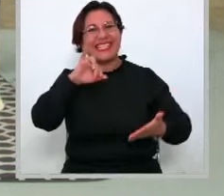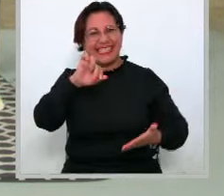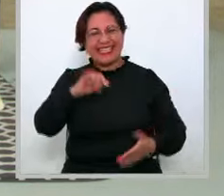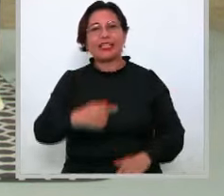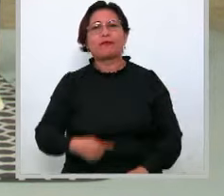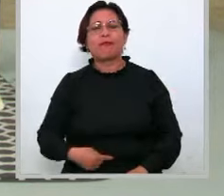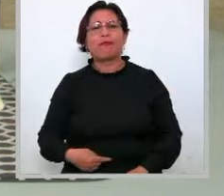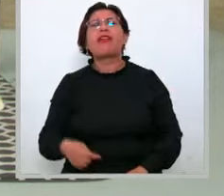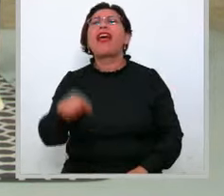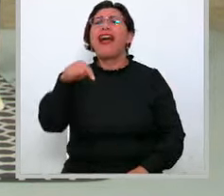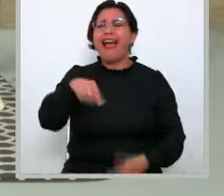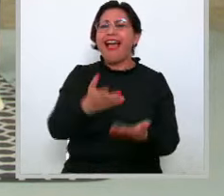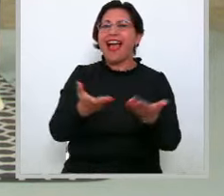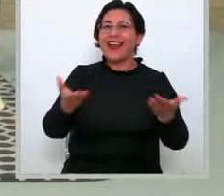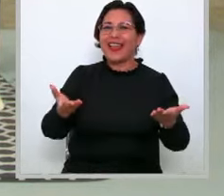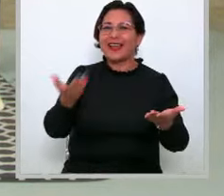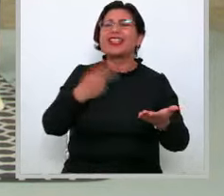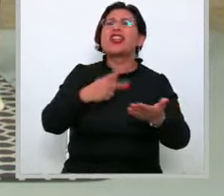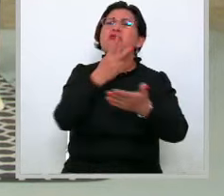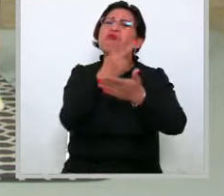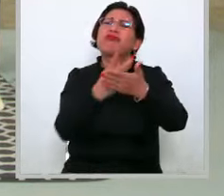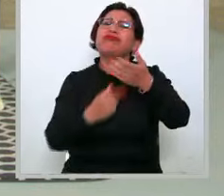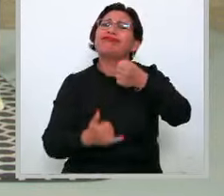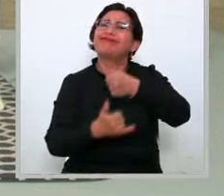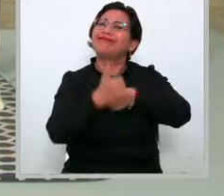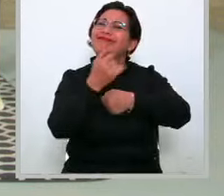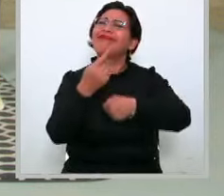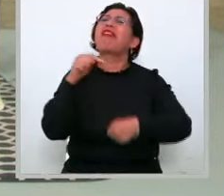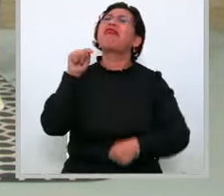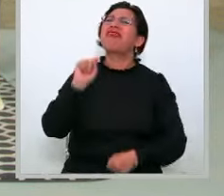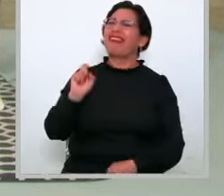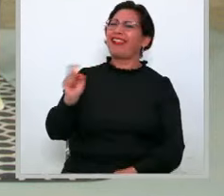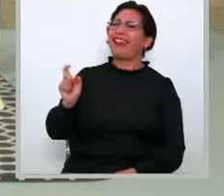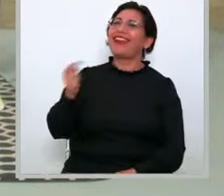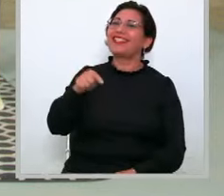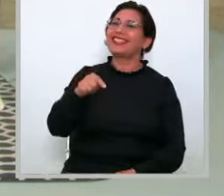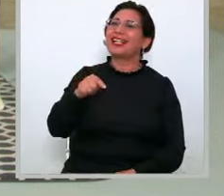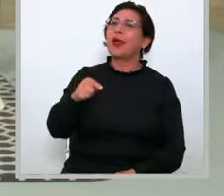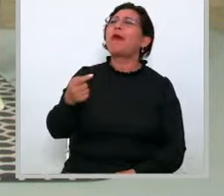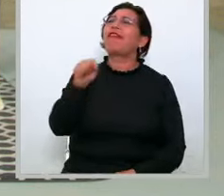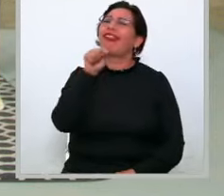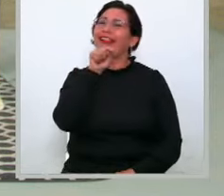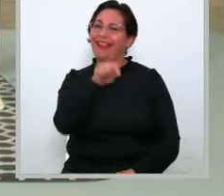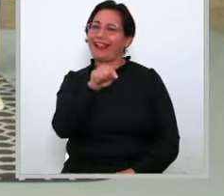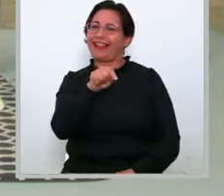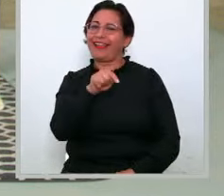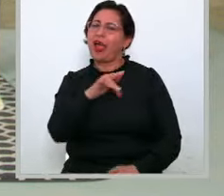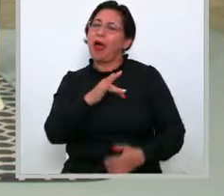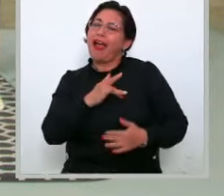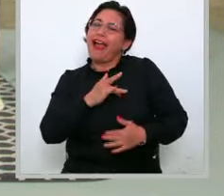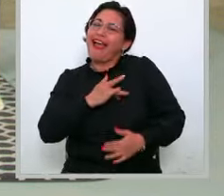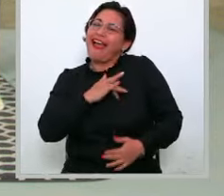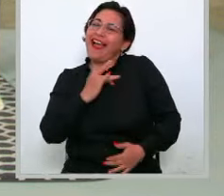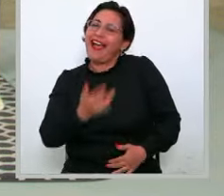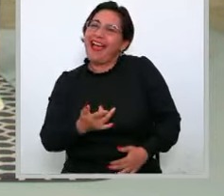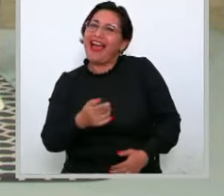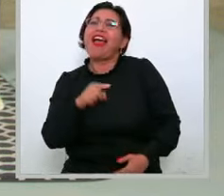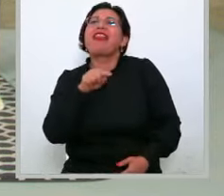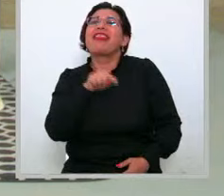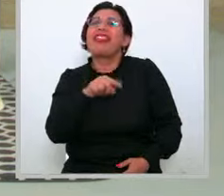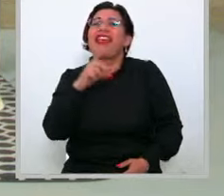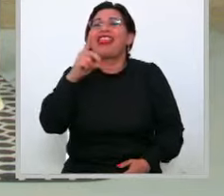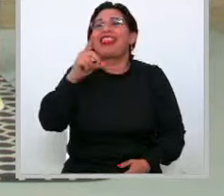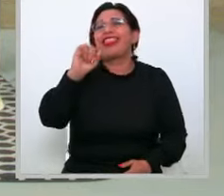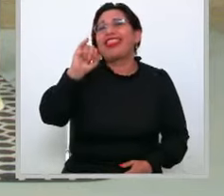sobre lo que obviamente es este proyecto, y es que es un proyecto que surge desde el corazón del sistema del DIF estatal. Y para